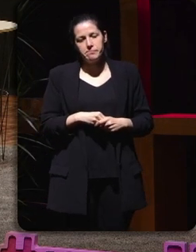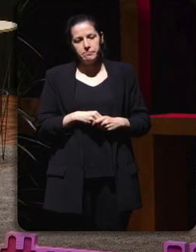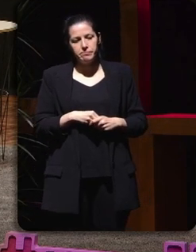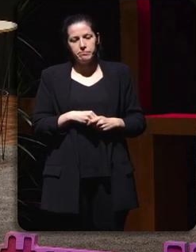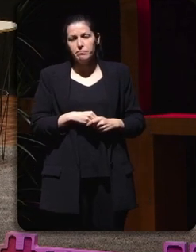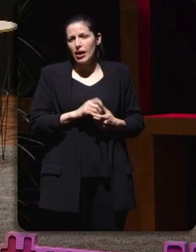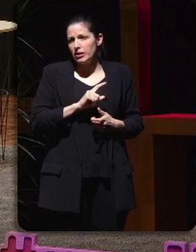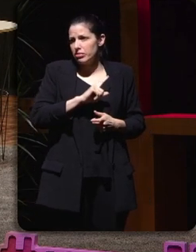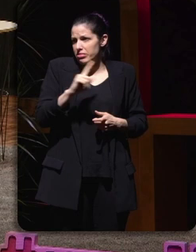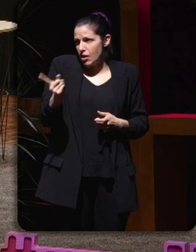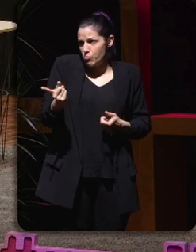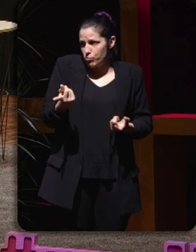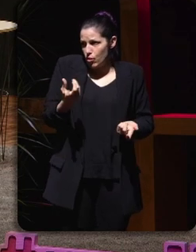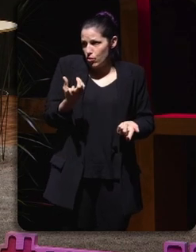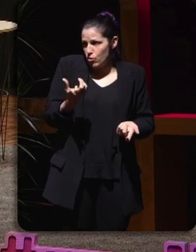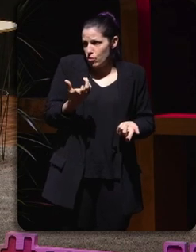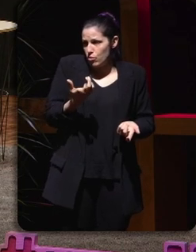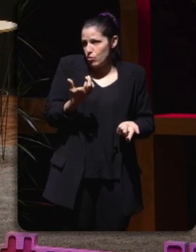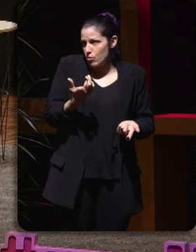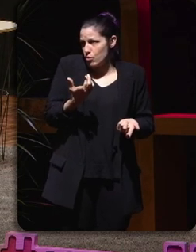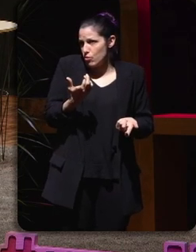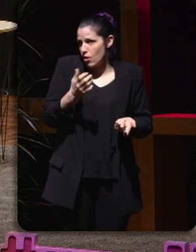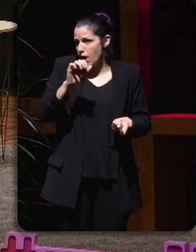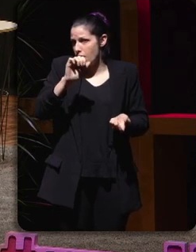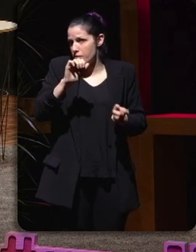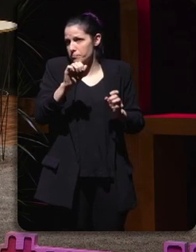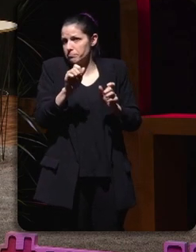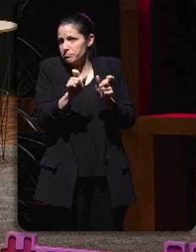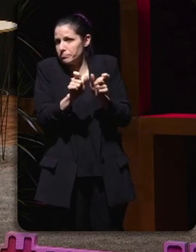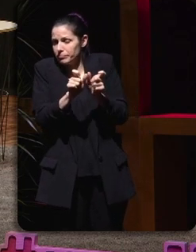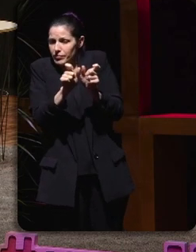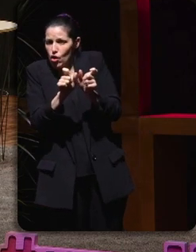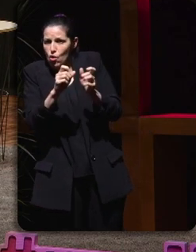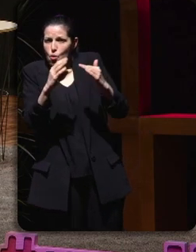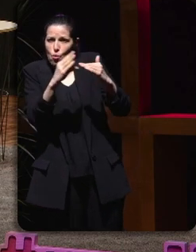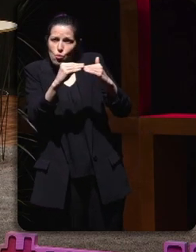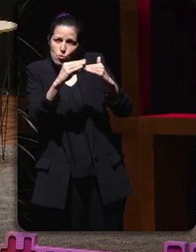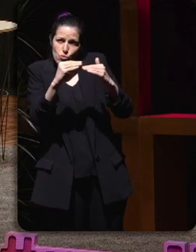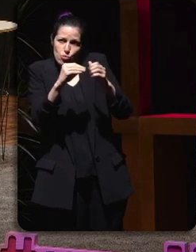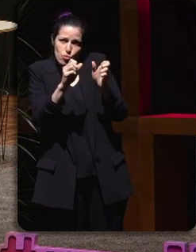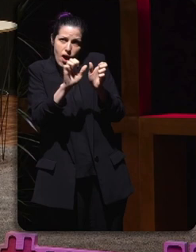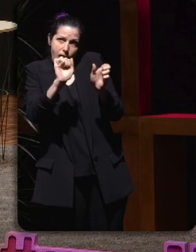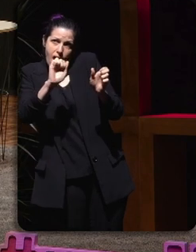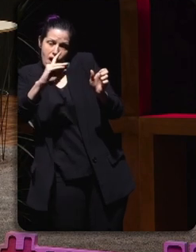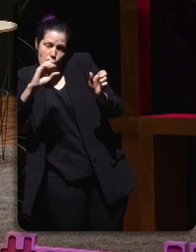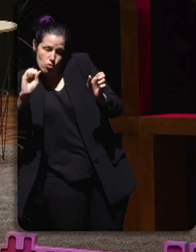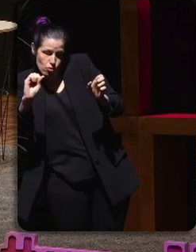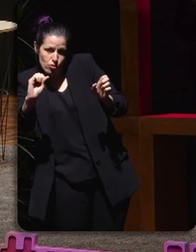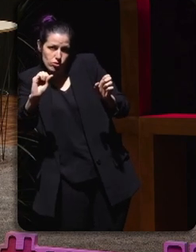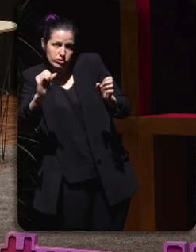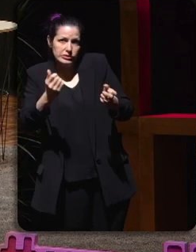porque no hay muchas más el usuario y dice usuariado y la gente se queda como ya están